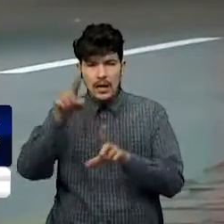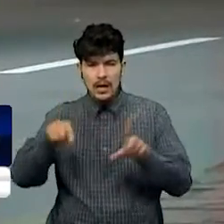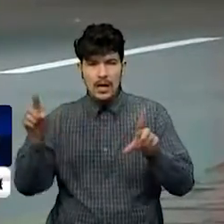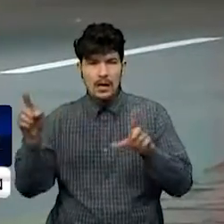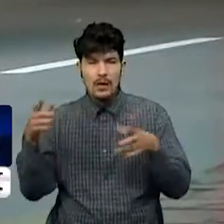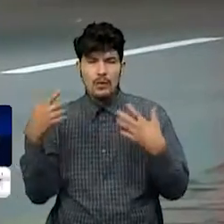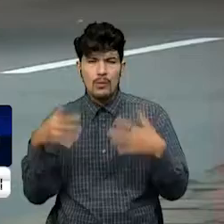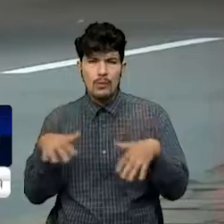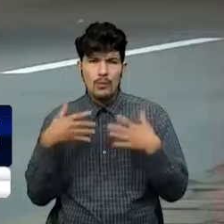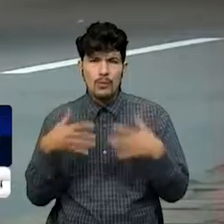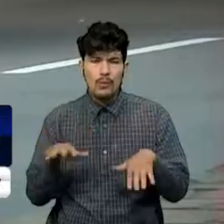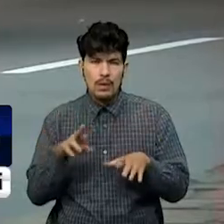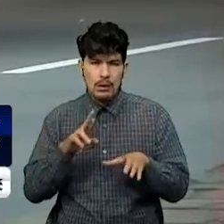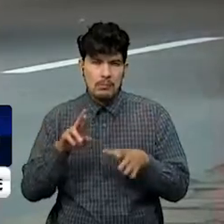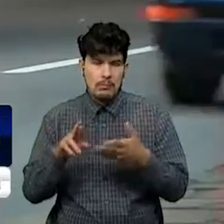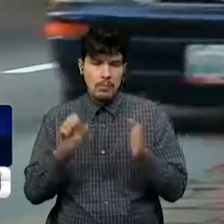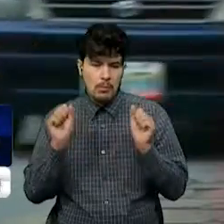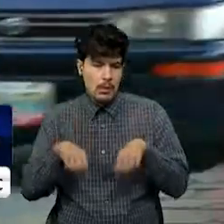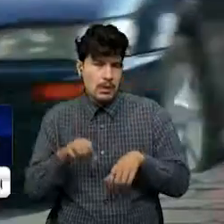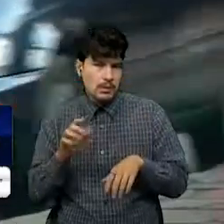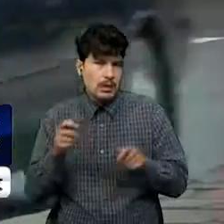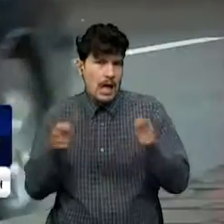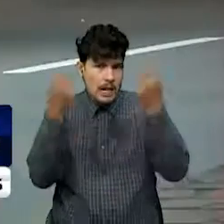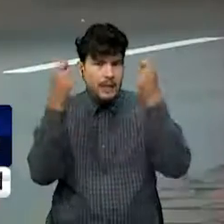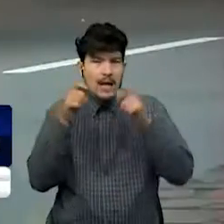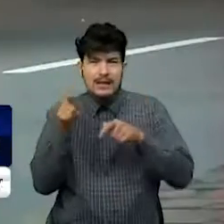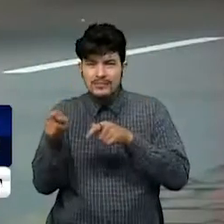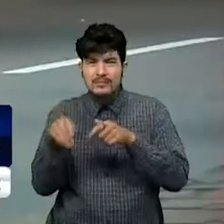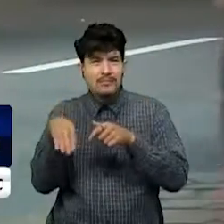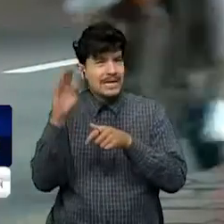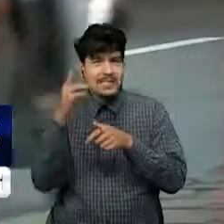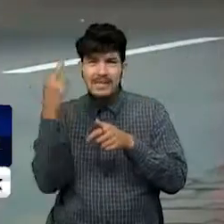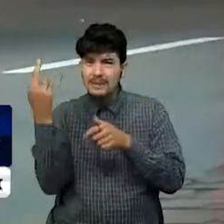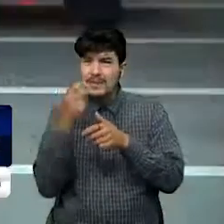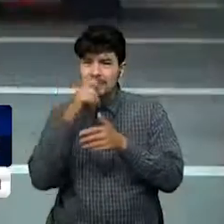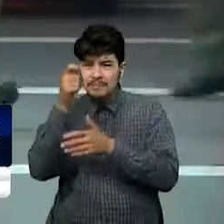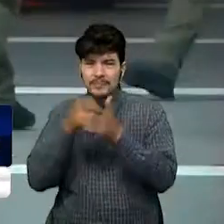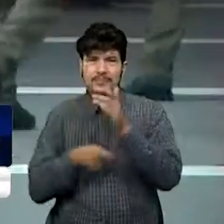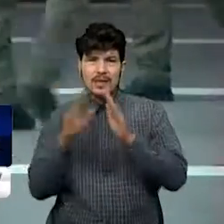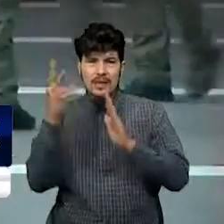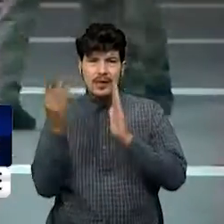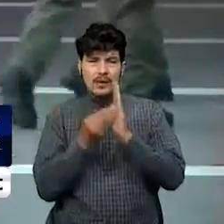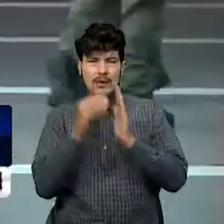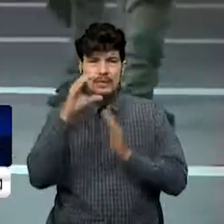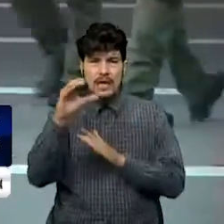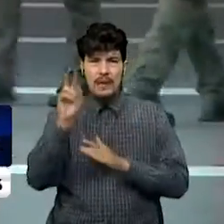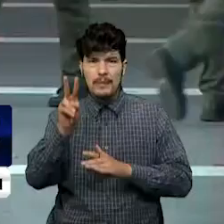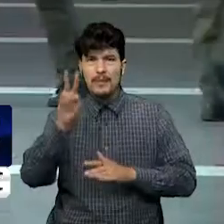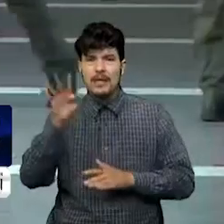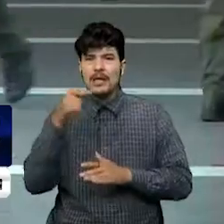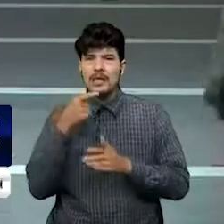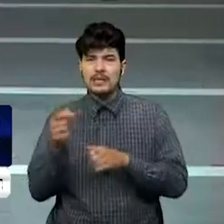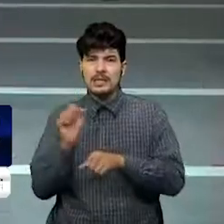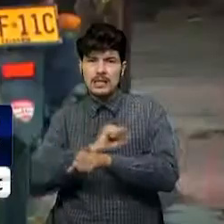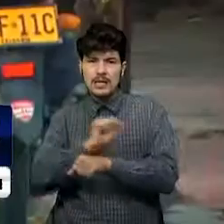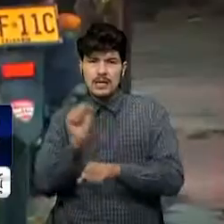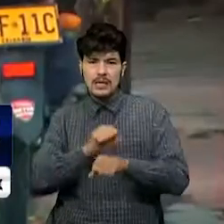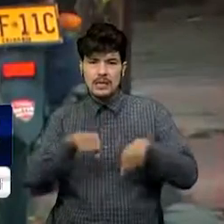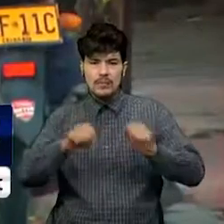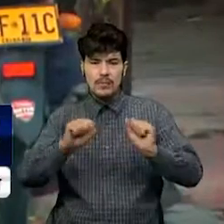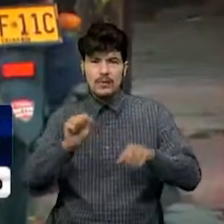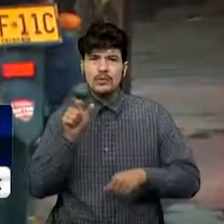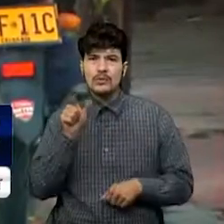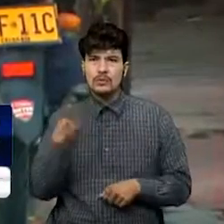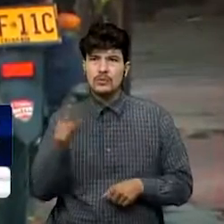estadística rescatable. La infracción más común en Cúcuta fue el código C24, que se refiere a conducir motocicleta